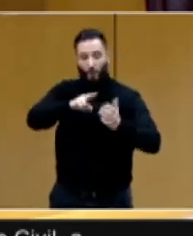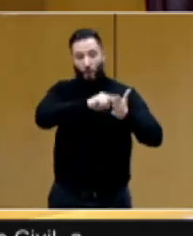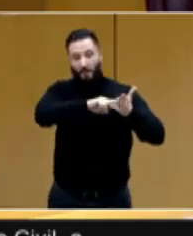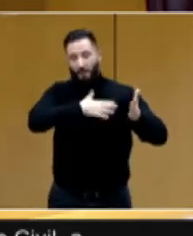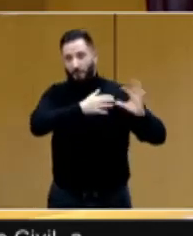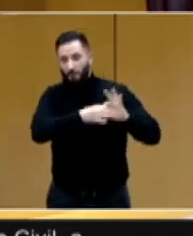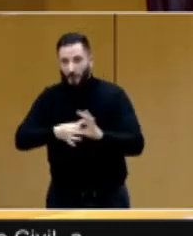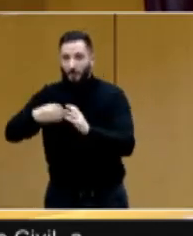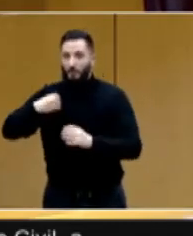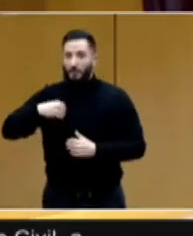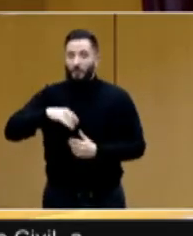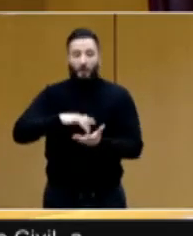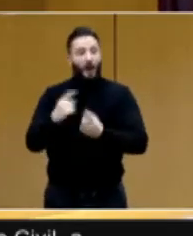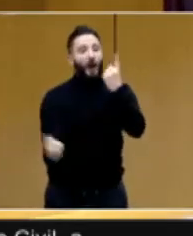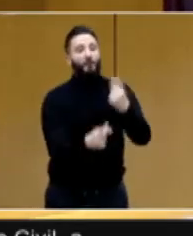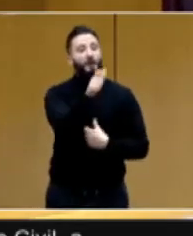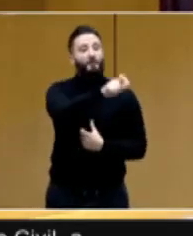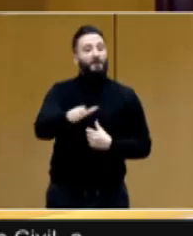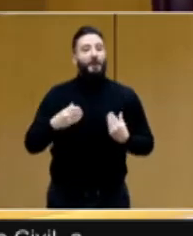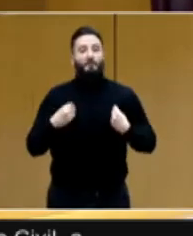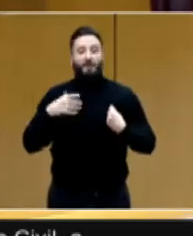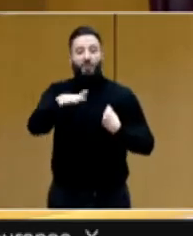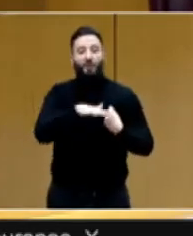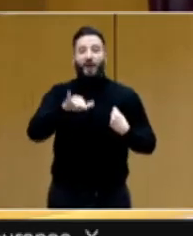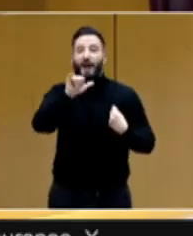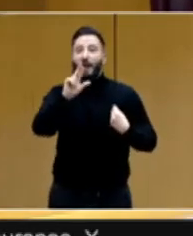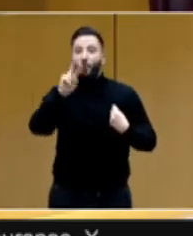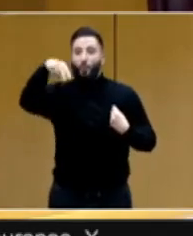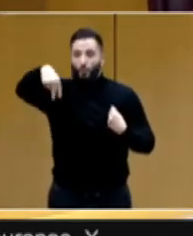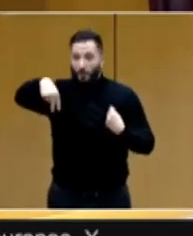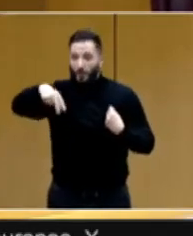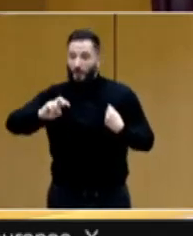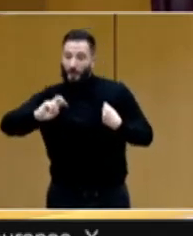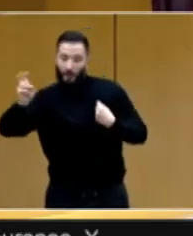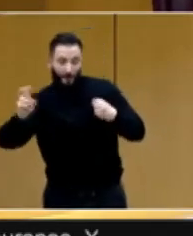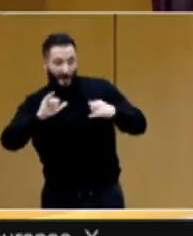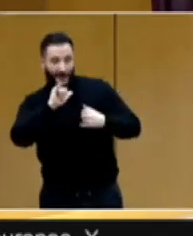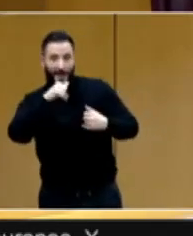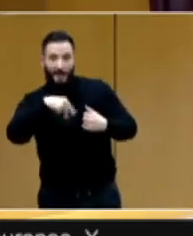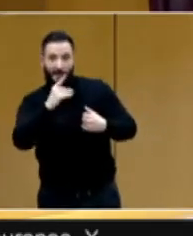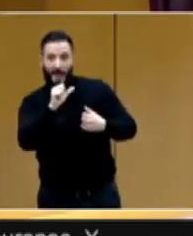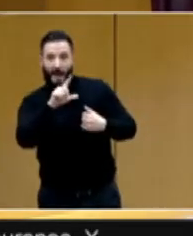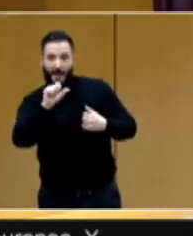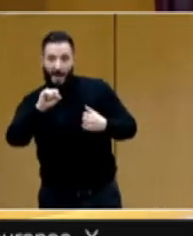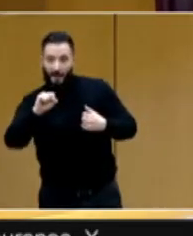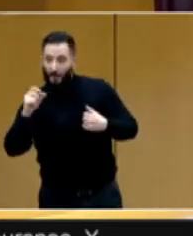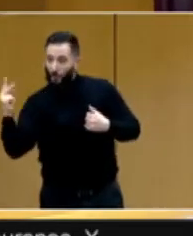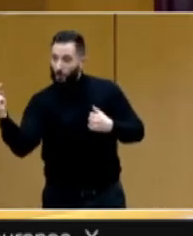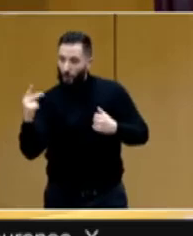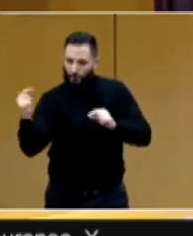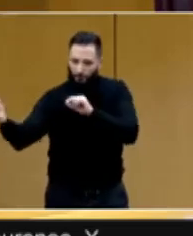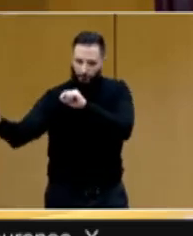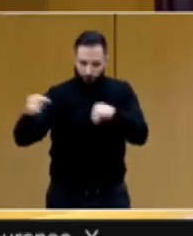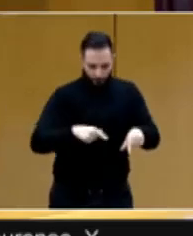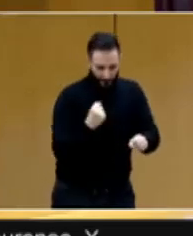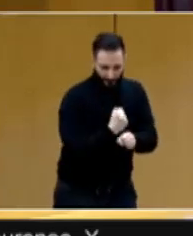que vive en la parte de irún y mucha gente de Iron que vive en la parte de endaya y que trabajan lógicamente en el sitio donde no viven esto